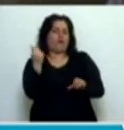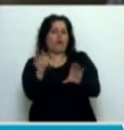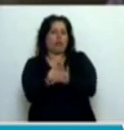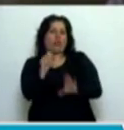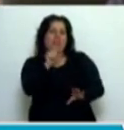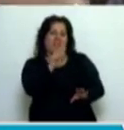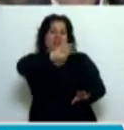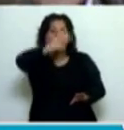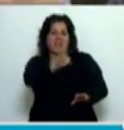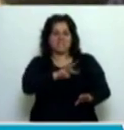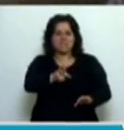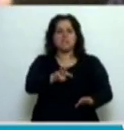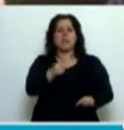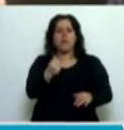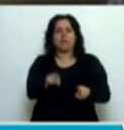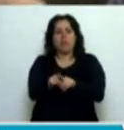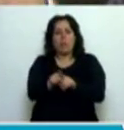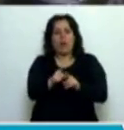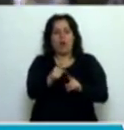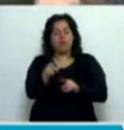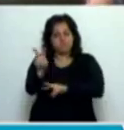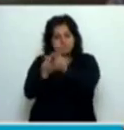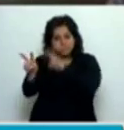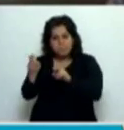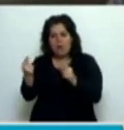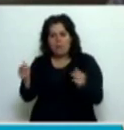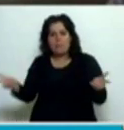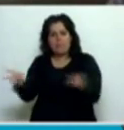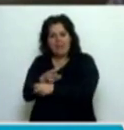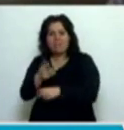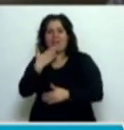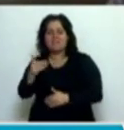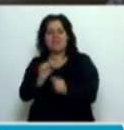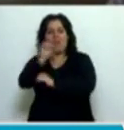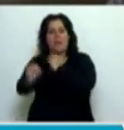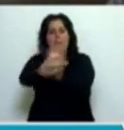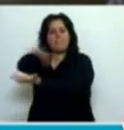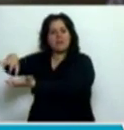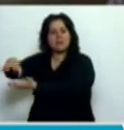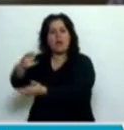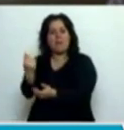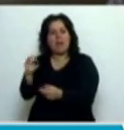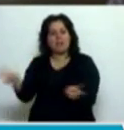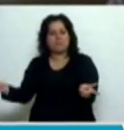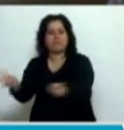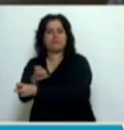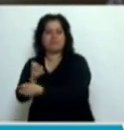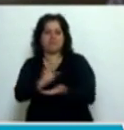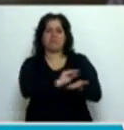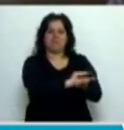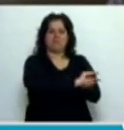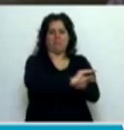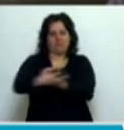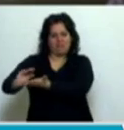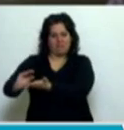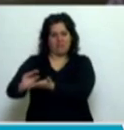ANSES porque se cobraban los dividendos, producto de la rentabilidad de esas empresas. Y además, por suerte, con la Ley de Mercado de Capitales,